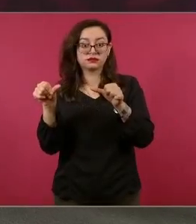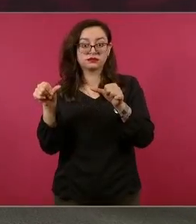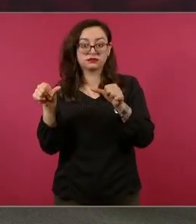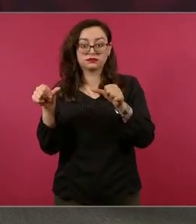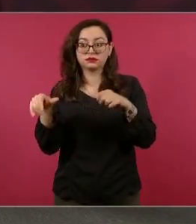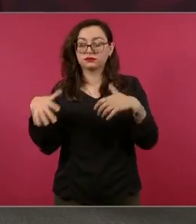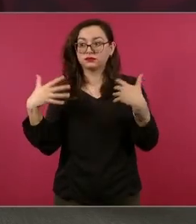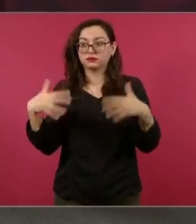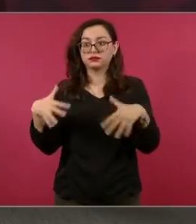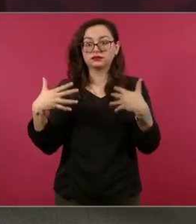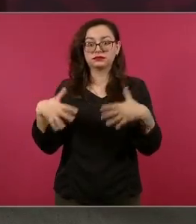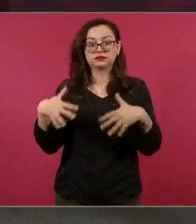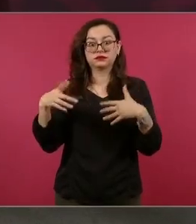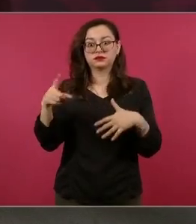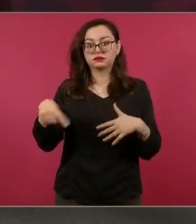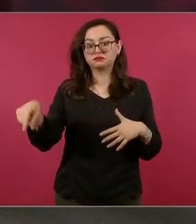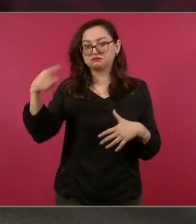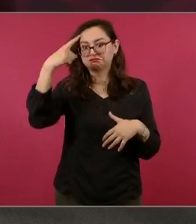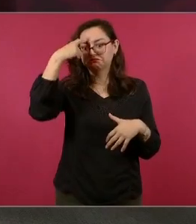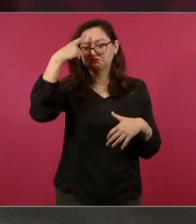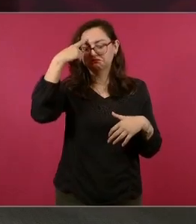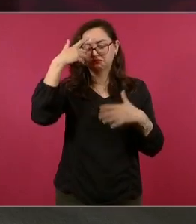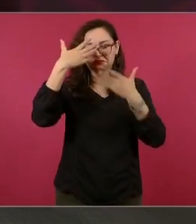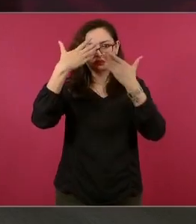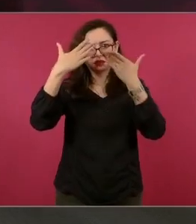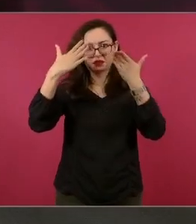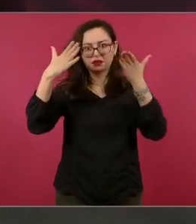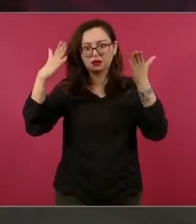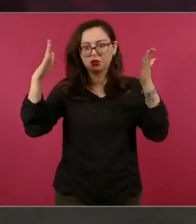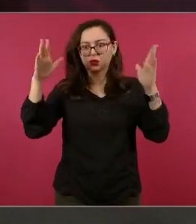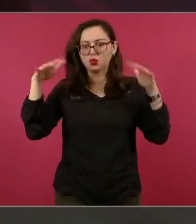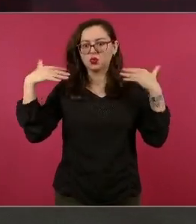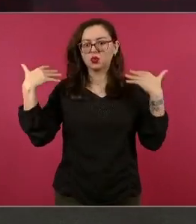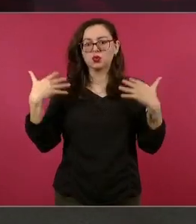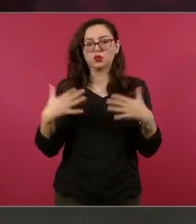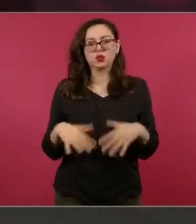y eso es importante porque son como la